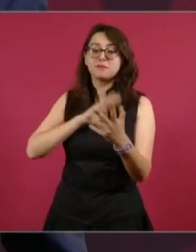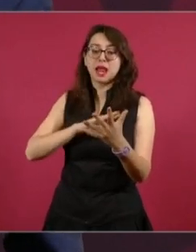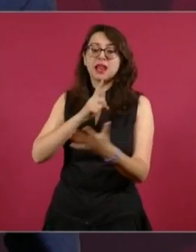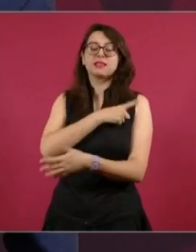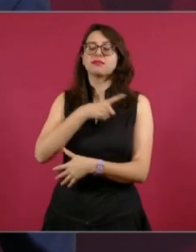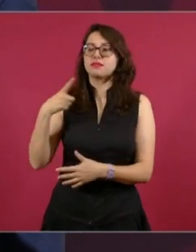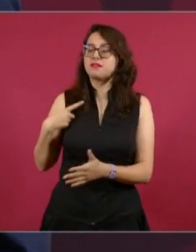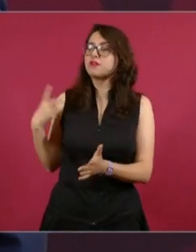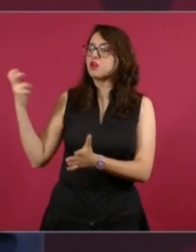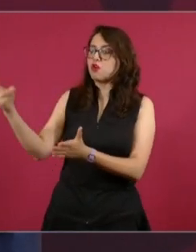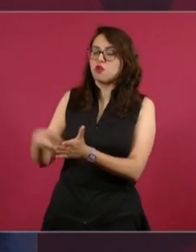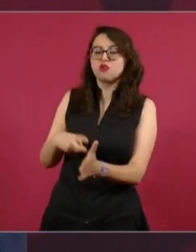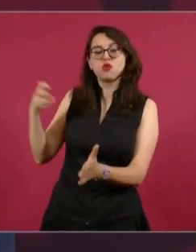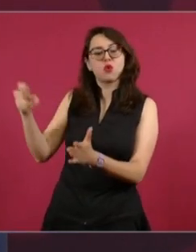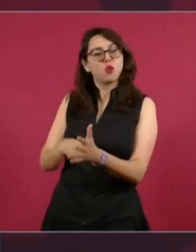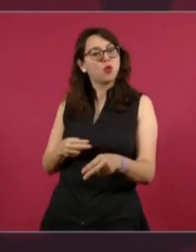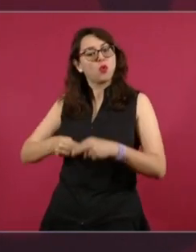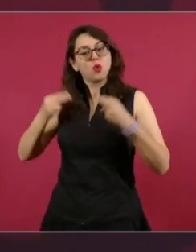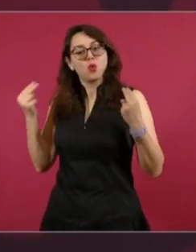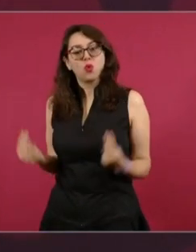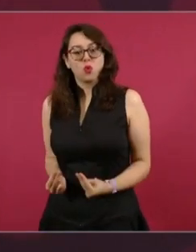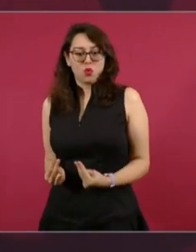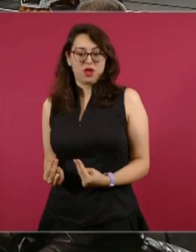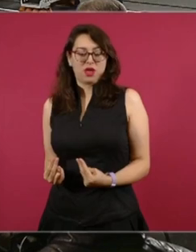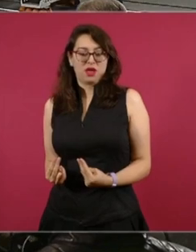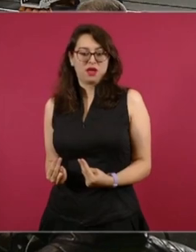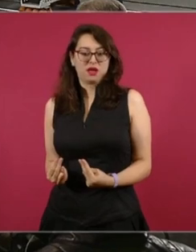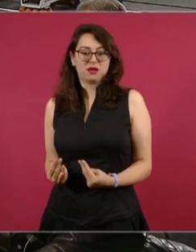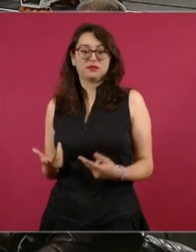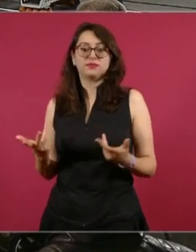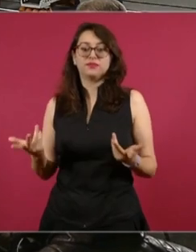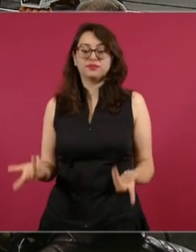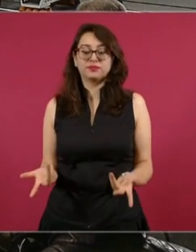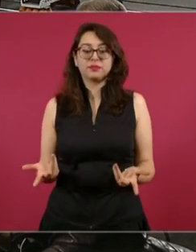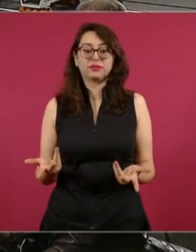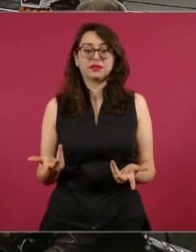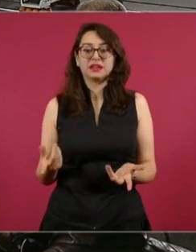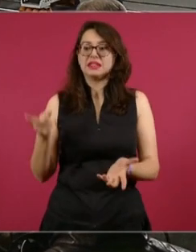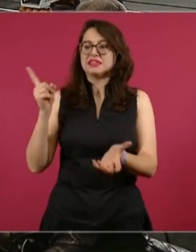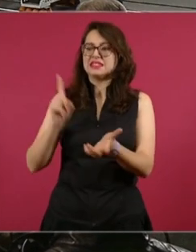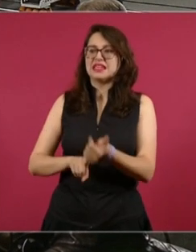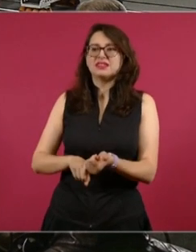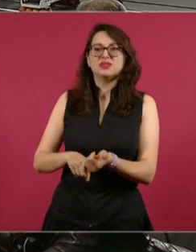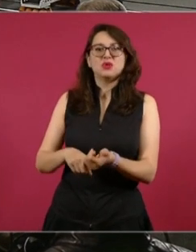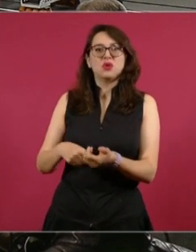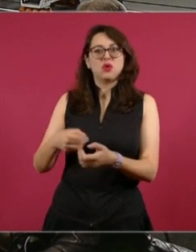Es un problema que tiene que ver incluso con los planes de estudio,